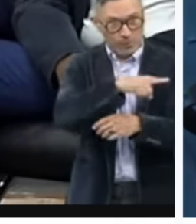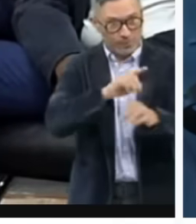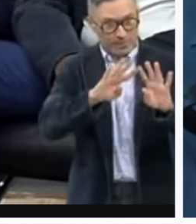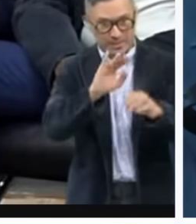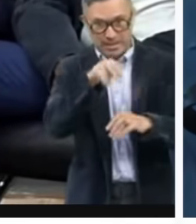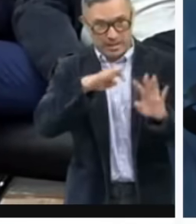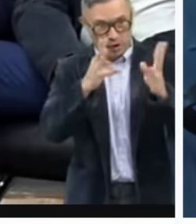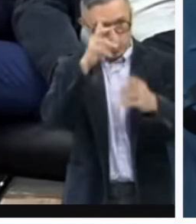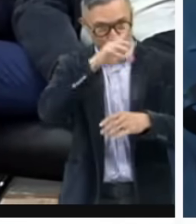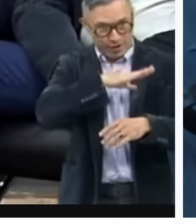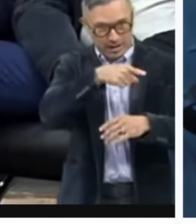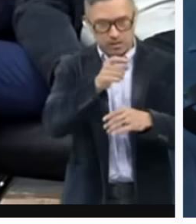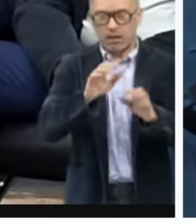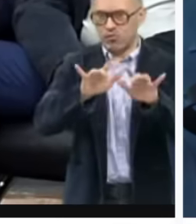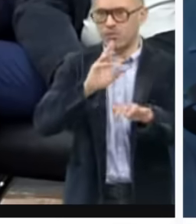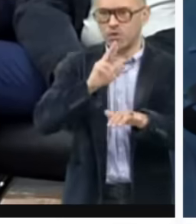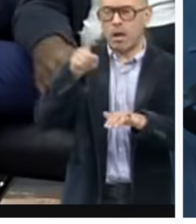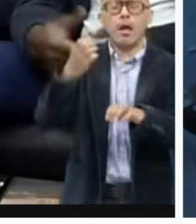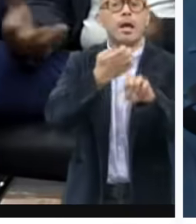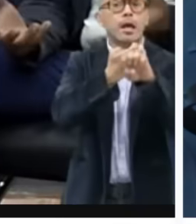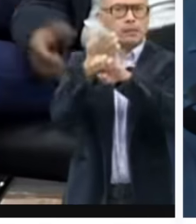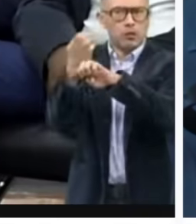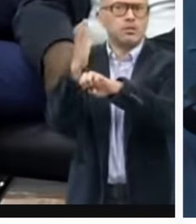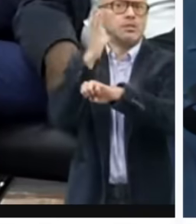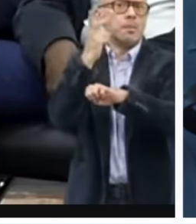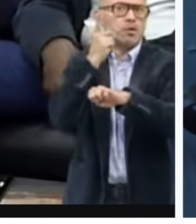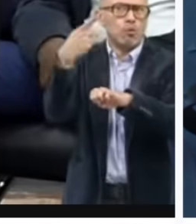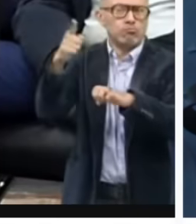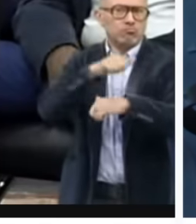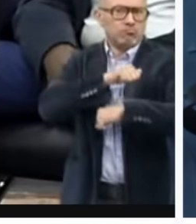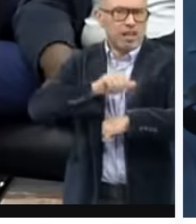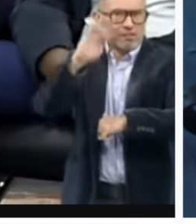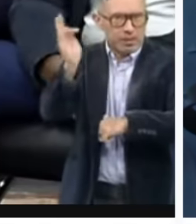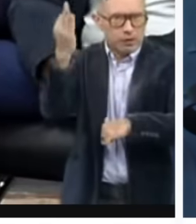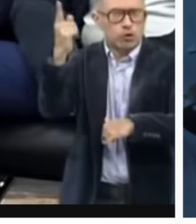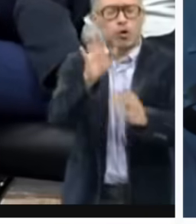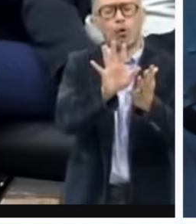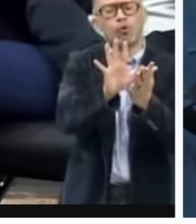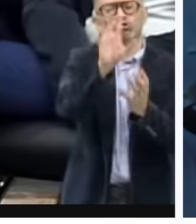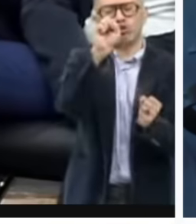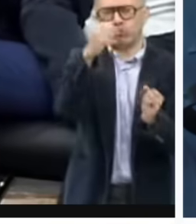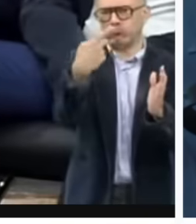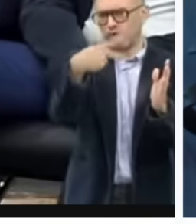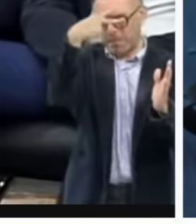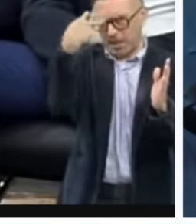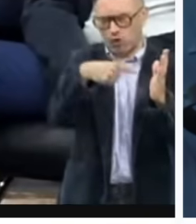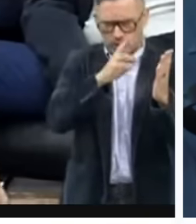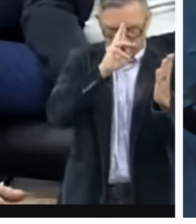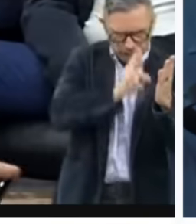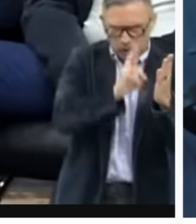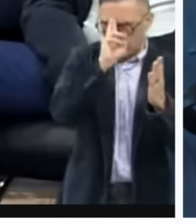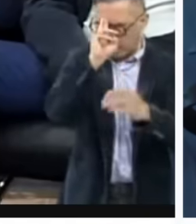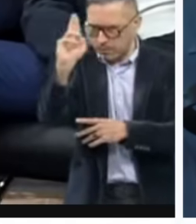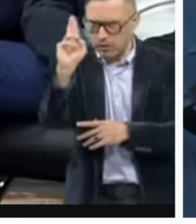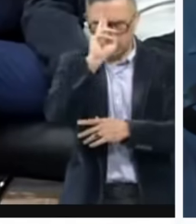El respeto a las atribuciones de los estados, de la federación, el respeto, por supuesto, a la Constitución Política de los Estados Unidos Mexicanos, pero básicamente